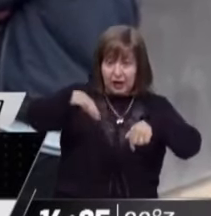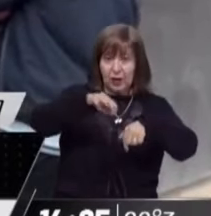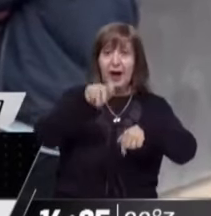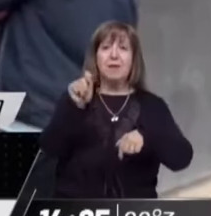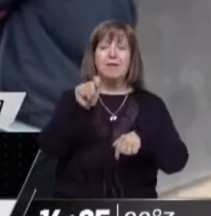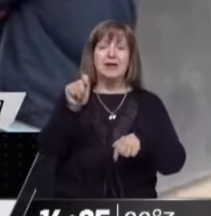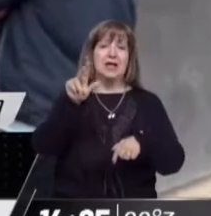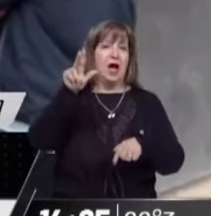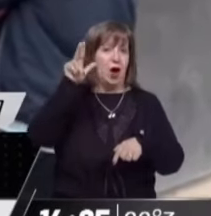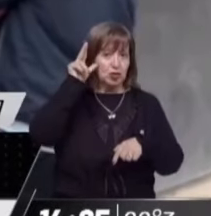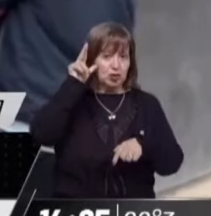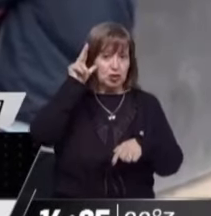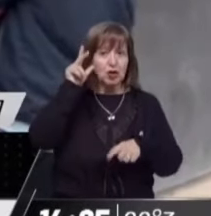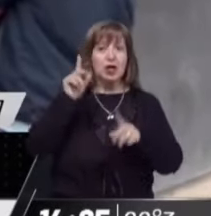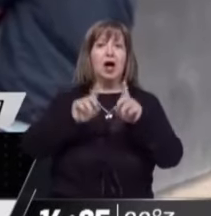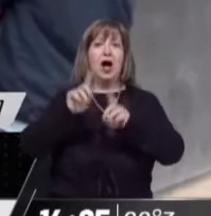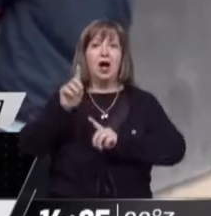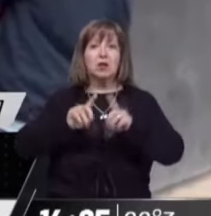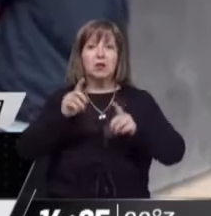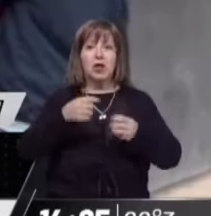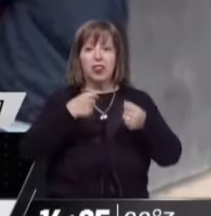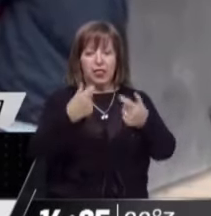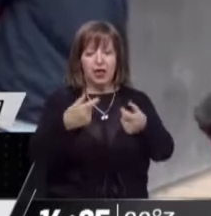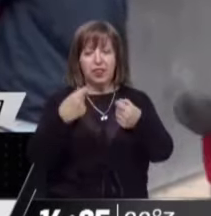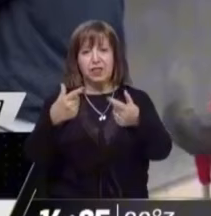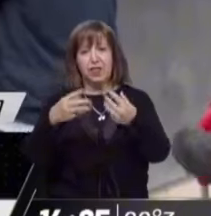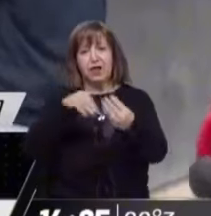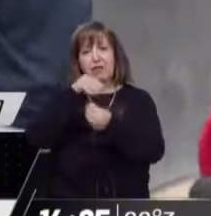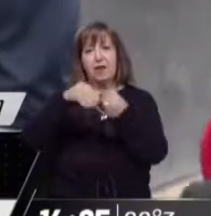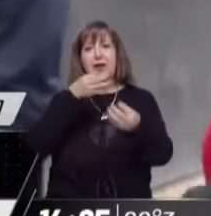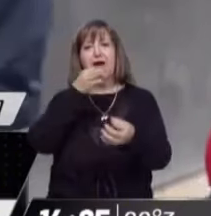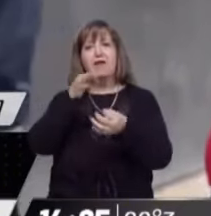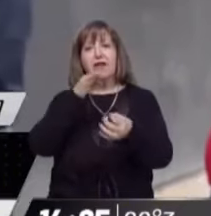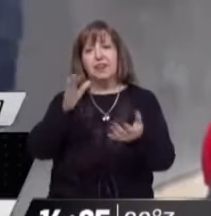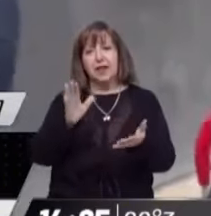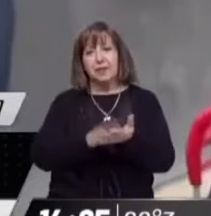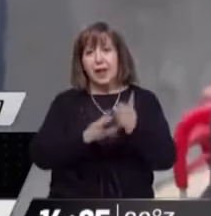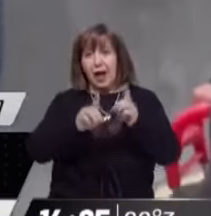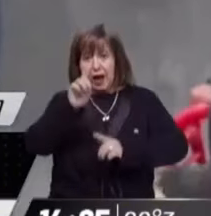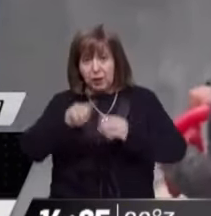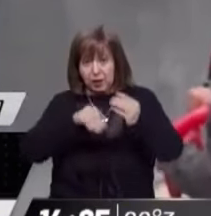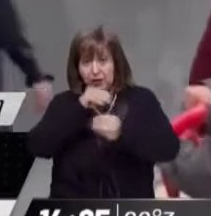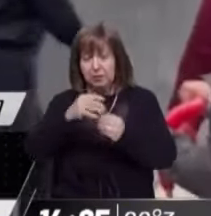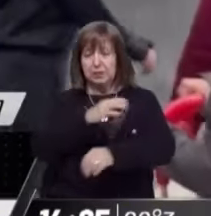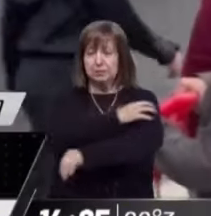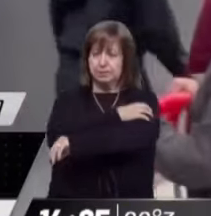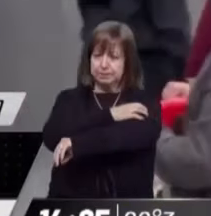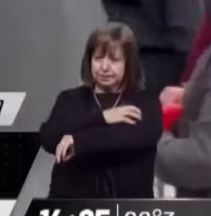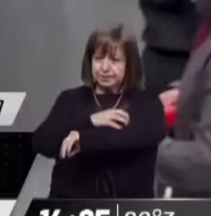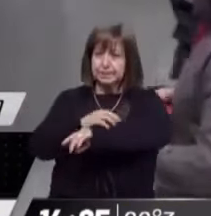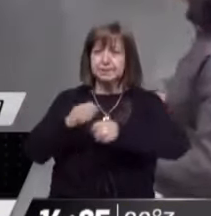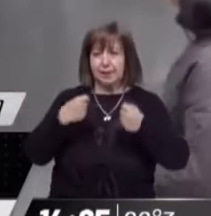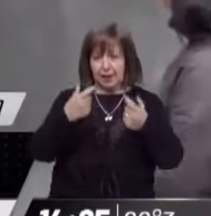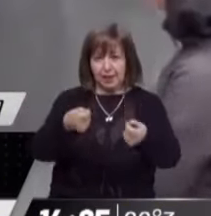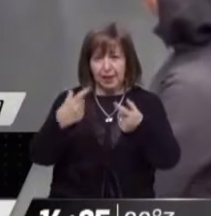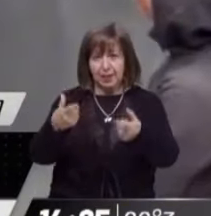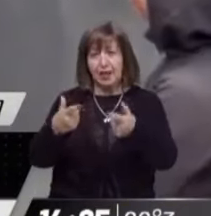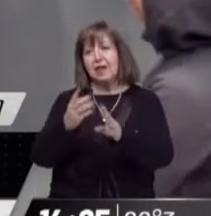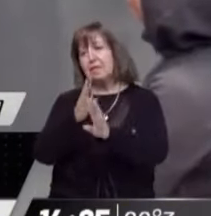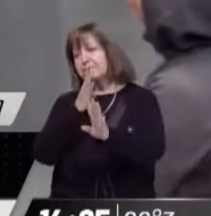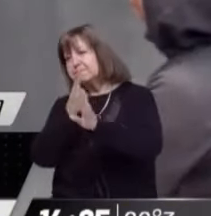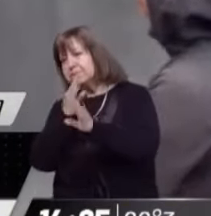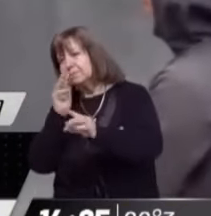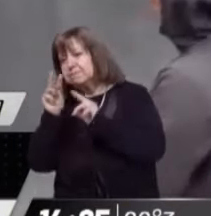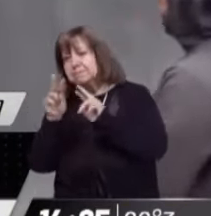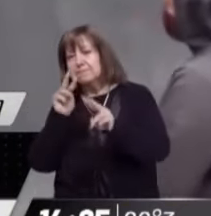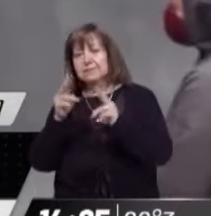cada situación, con cada cosa, con cada familia también que está atravesando diferentes situaciones. Acá realmente se ve la